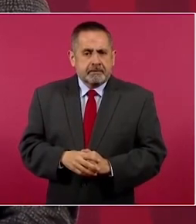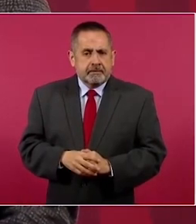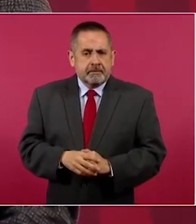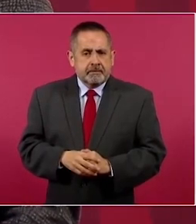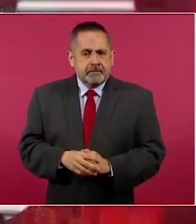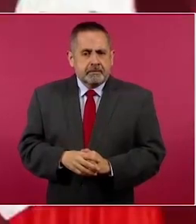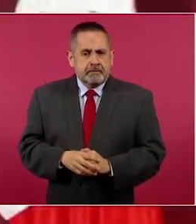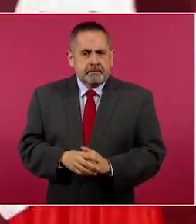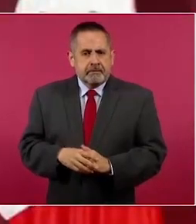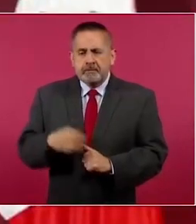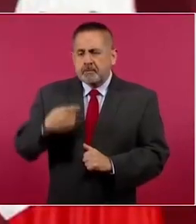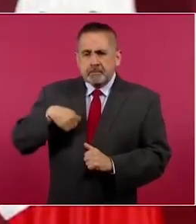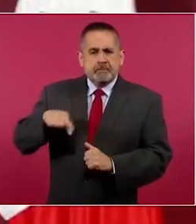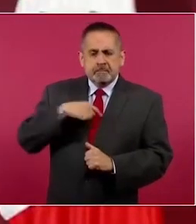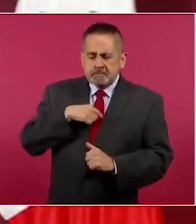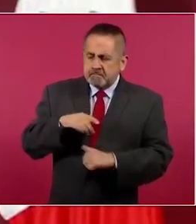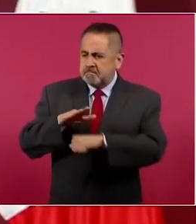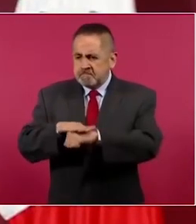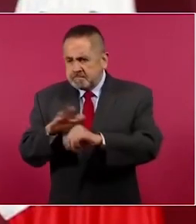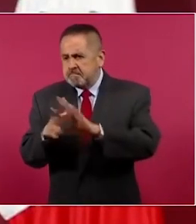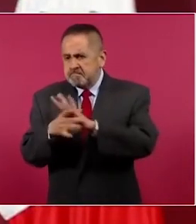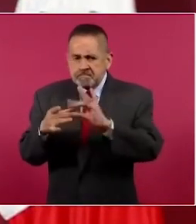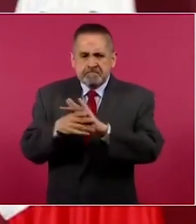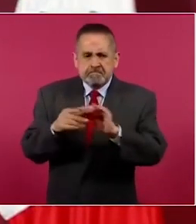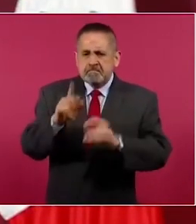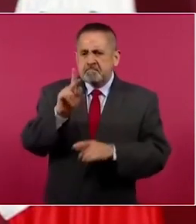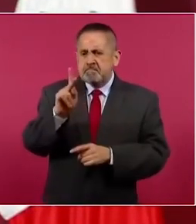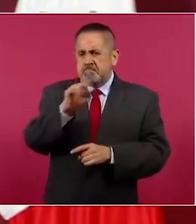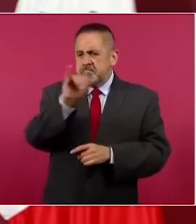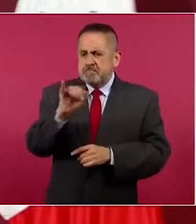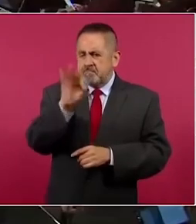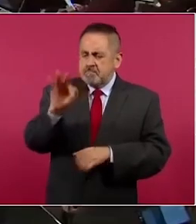incursiones al Poder Judicial, cuando